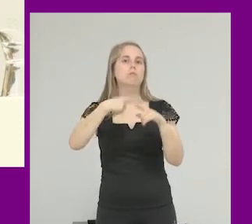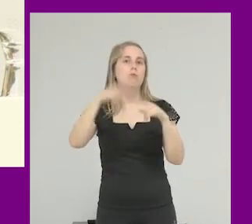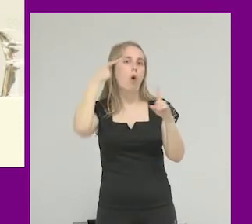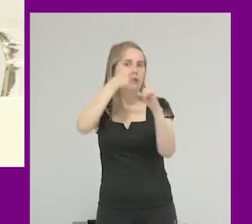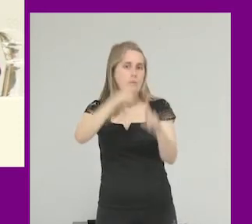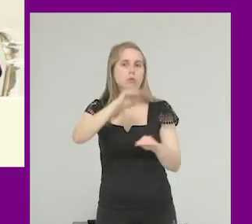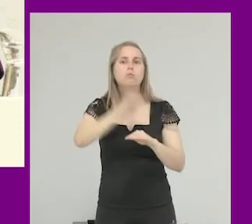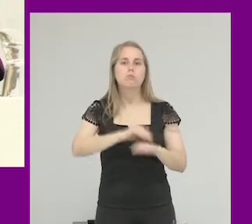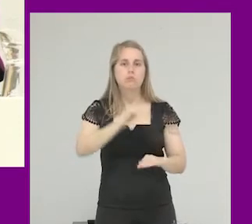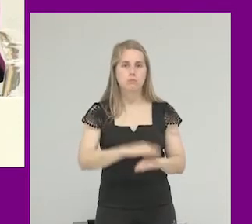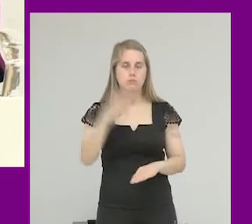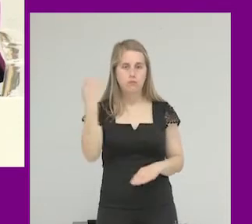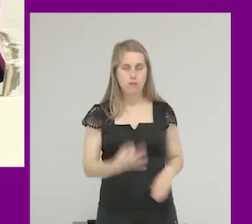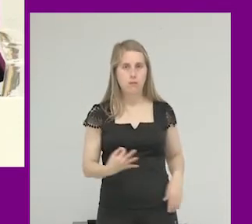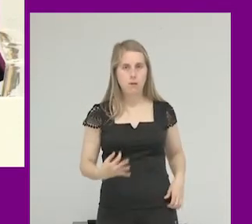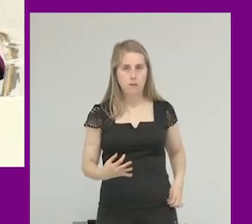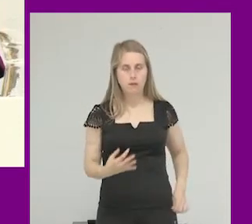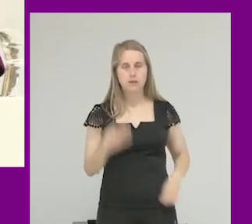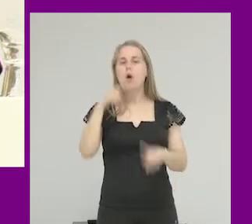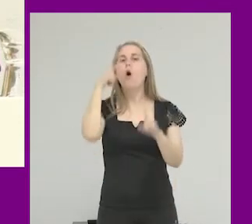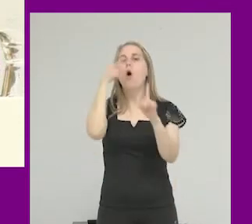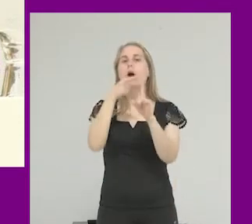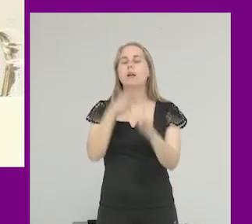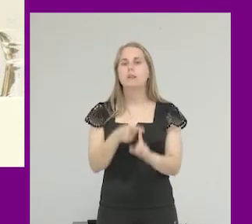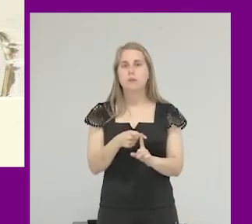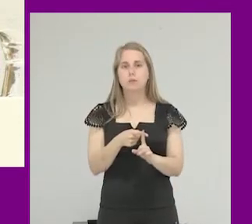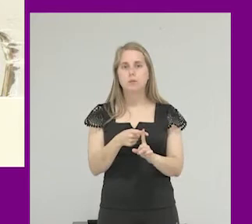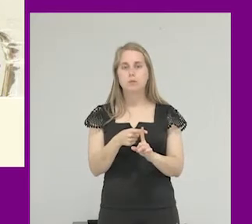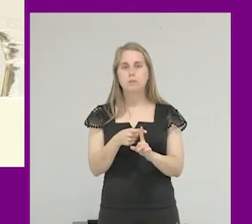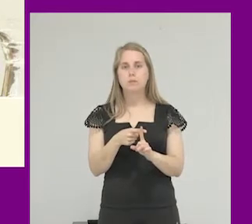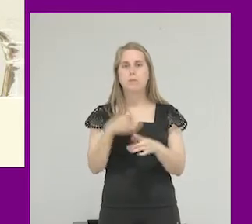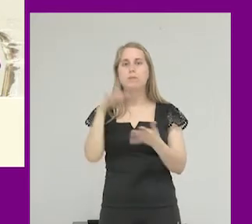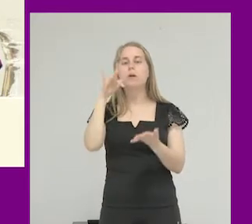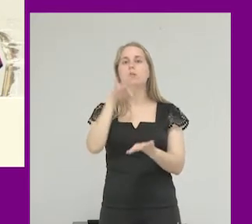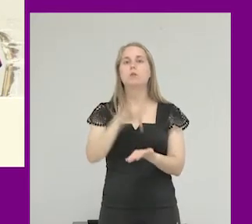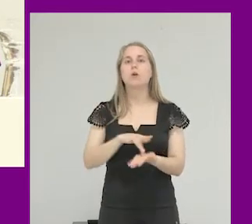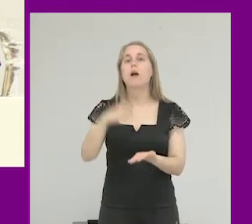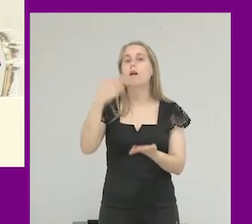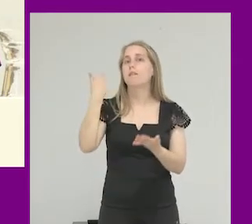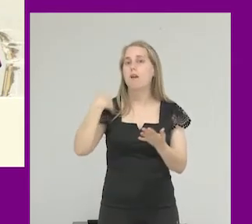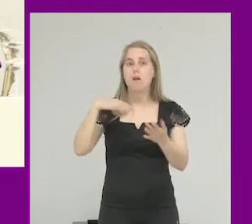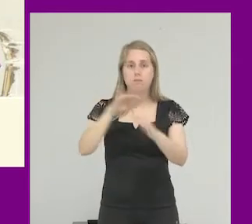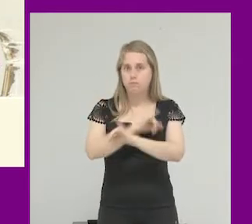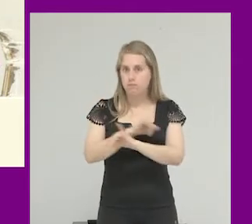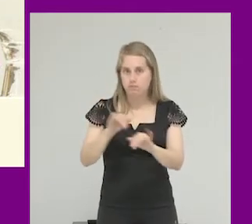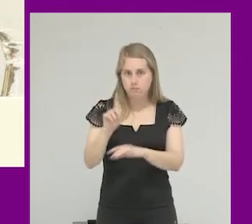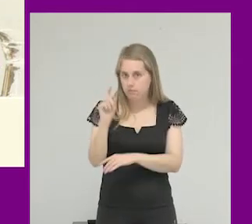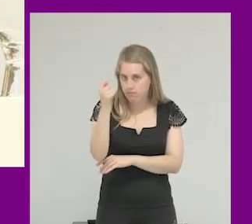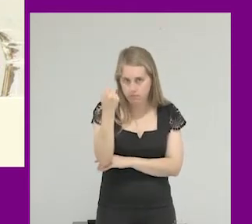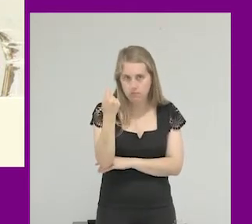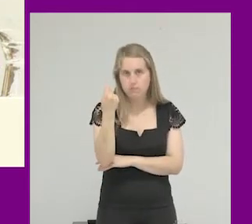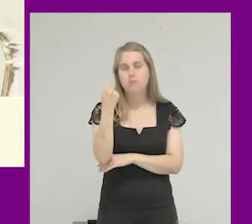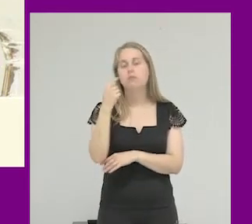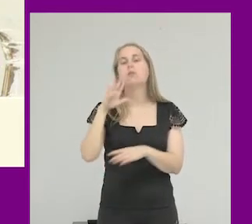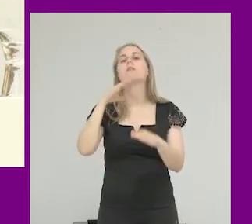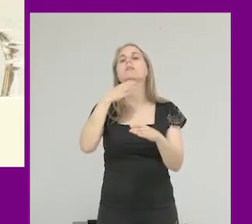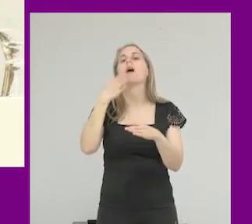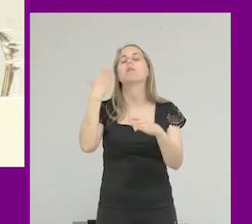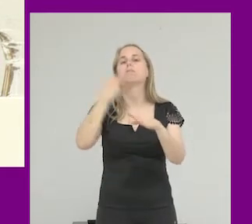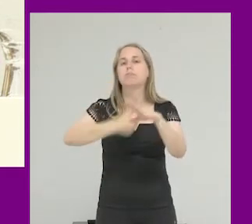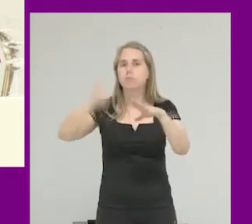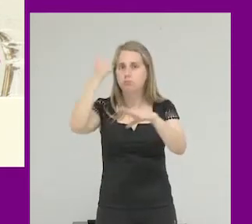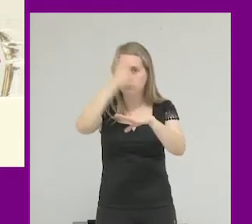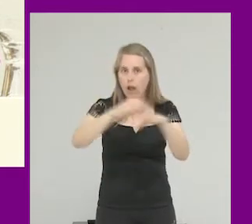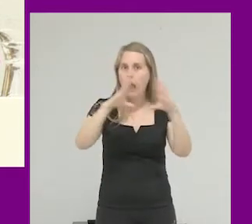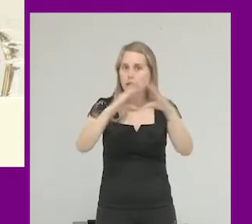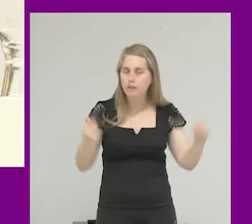objetivos, ¿eh? Y esos objetivos, cuando ya los tienes, Entonces puedes optar a la cátedra. A